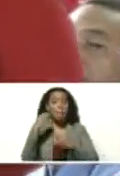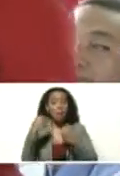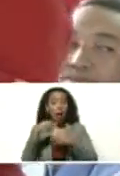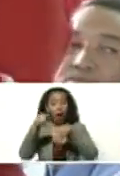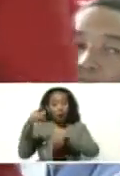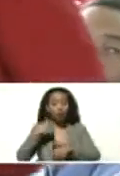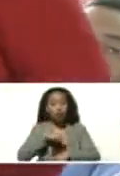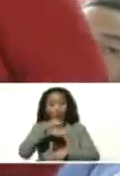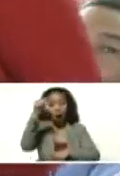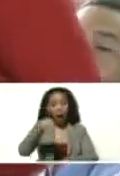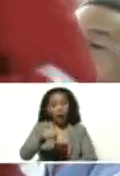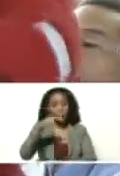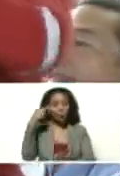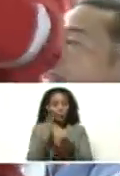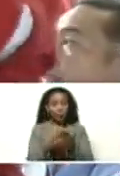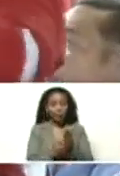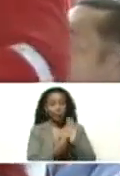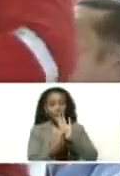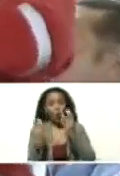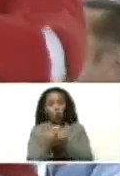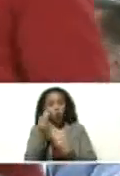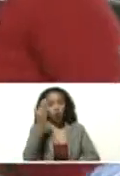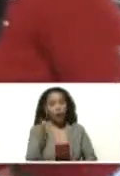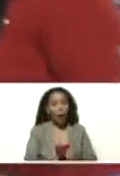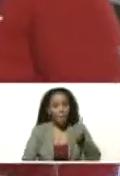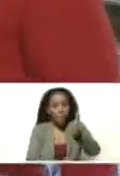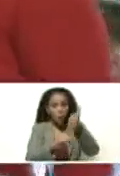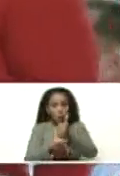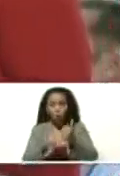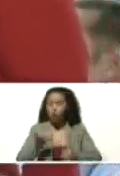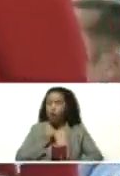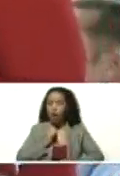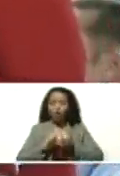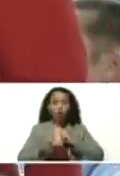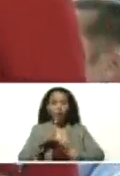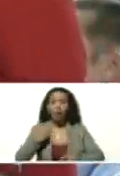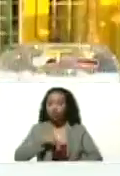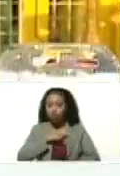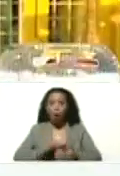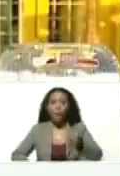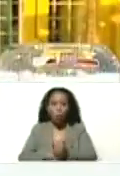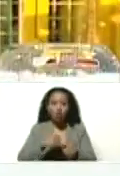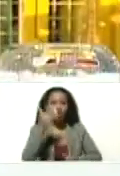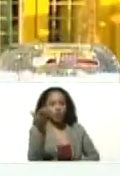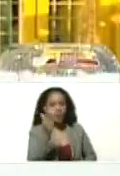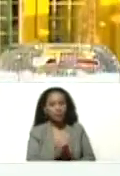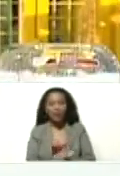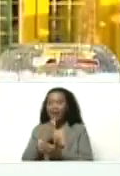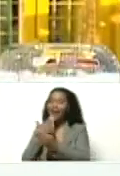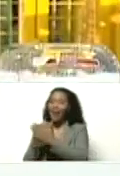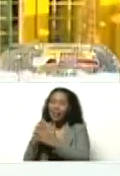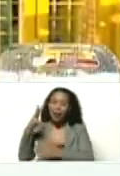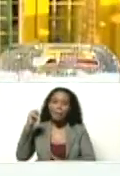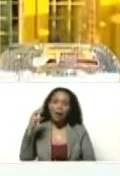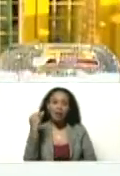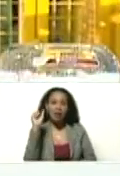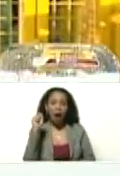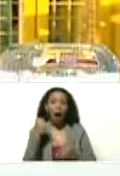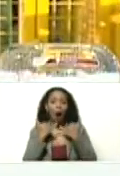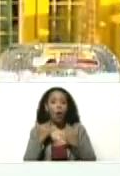acá, presente con usted y para con usted para lo que salga. Gracias, María. Un aplauso a María. Vamos